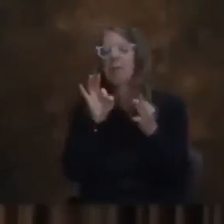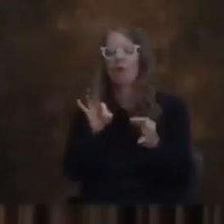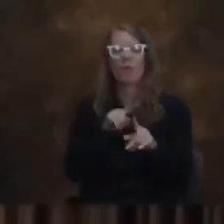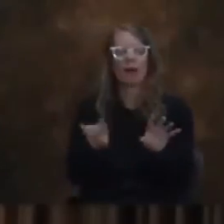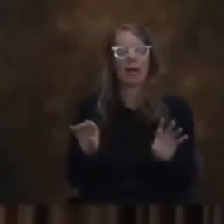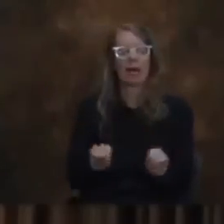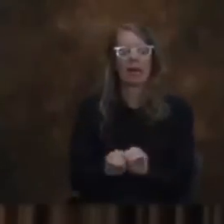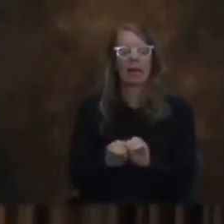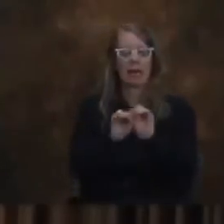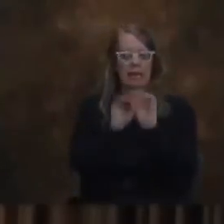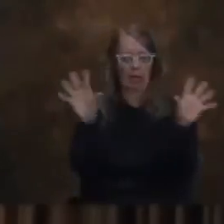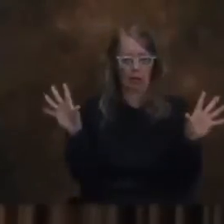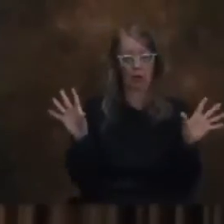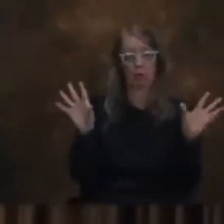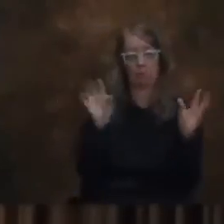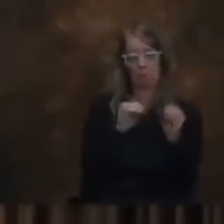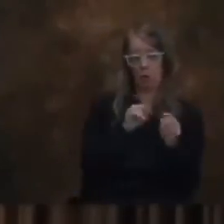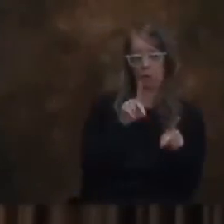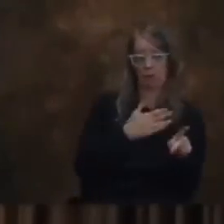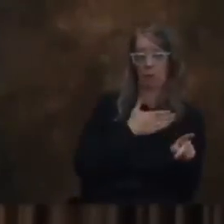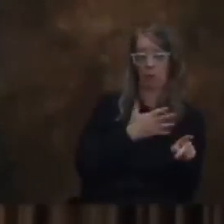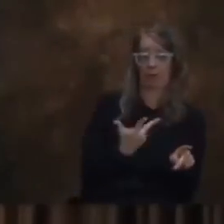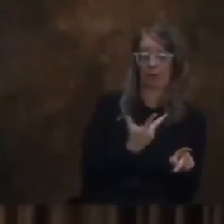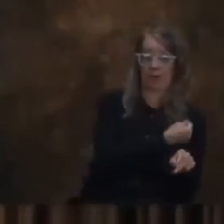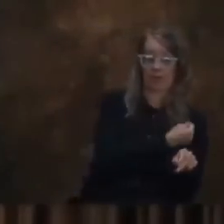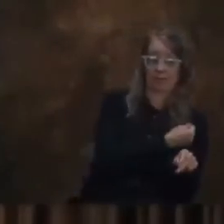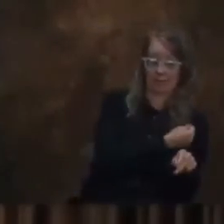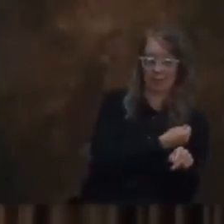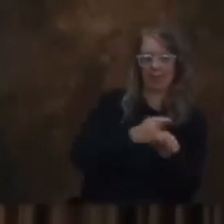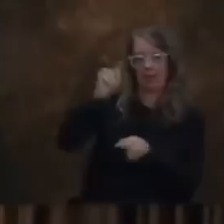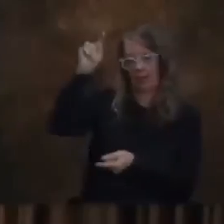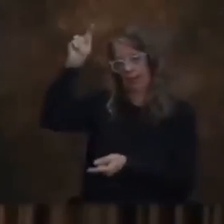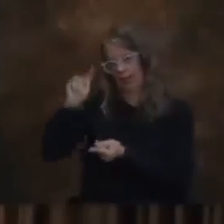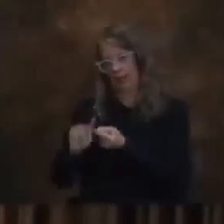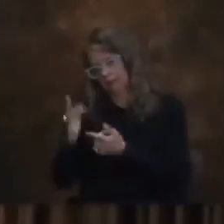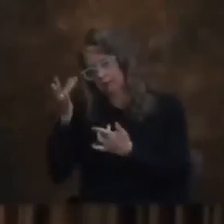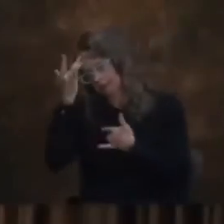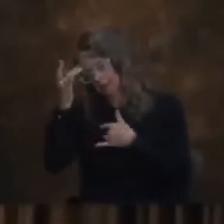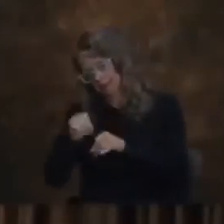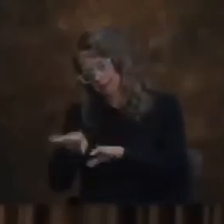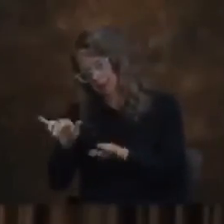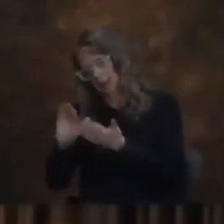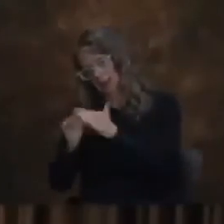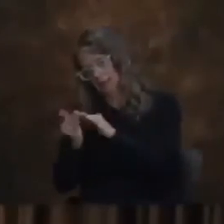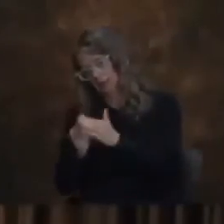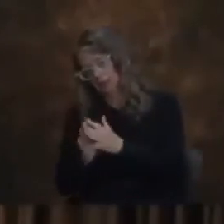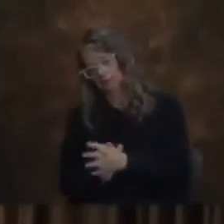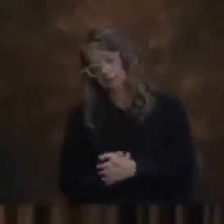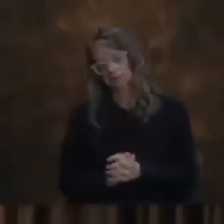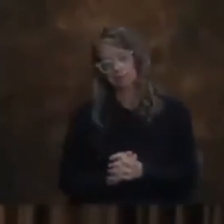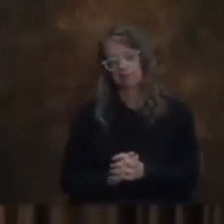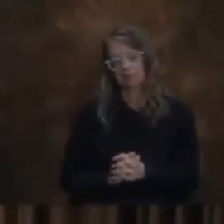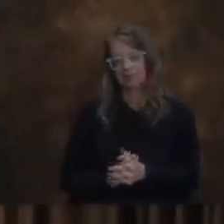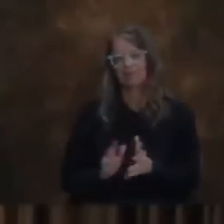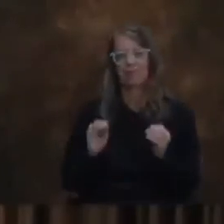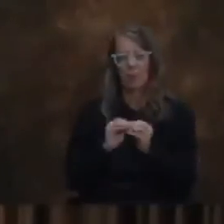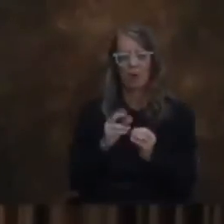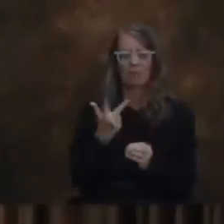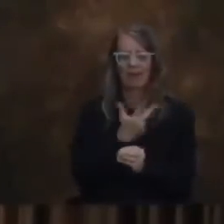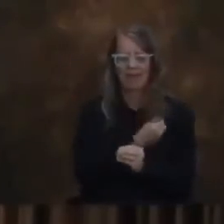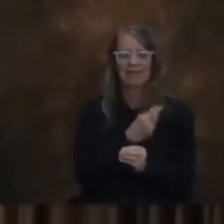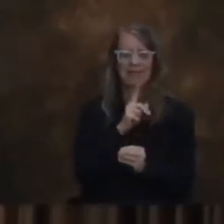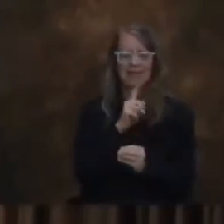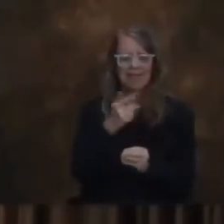mientras las personas se vacunan la tasa de infección es menor me preocupa